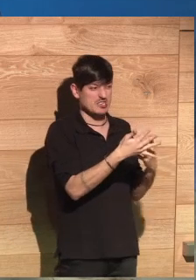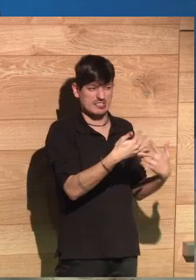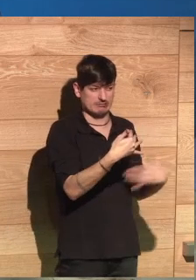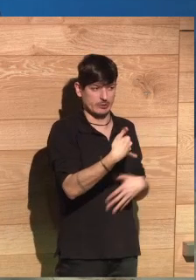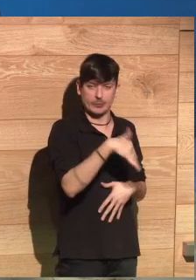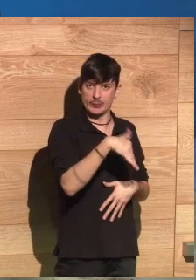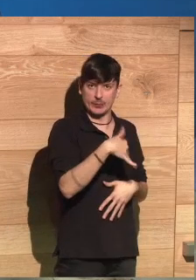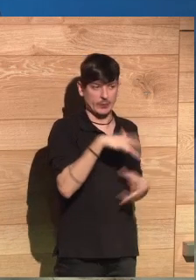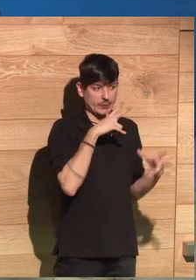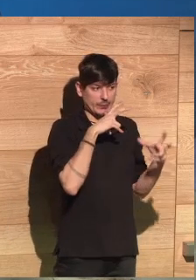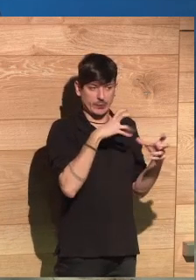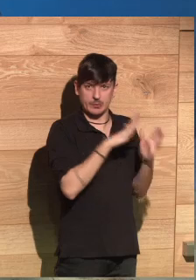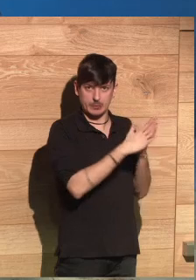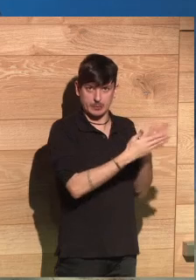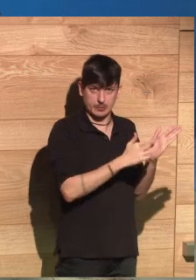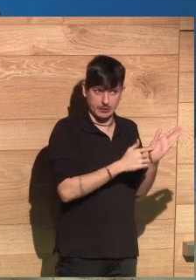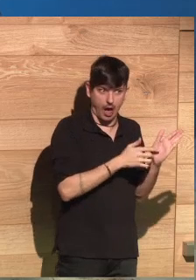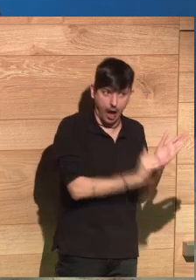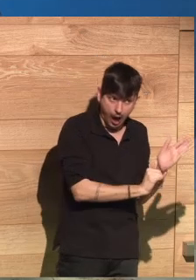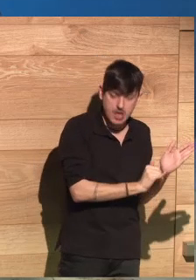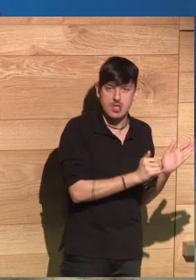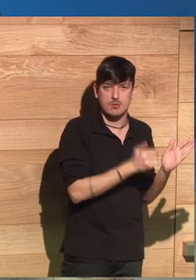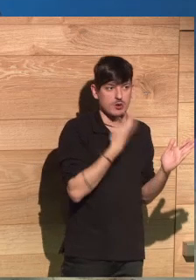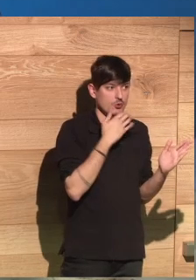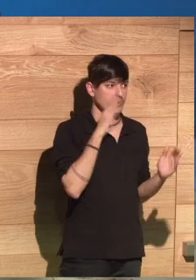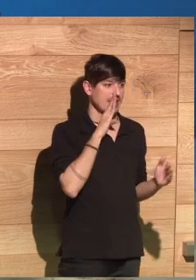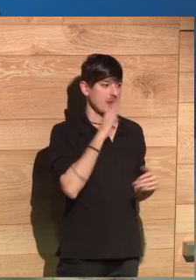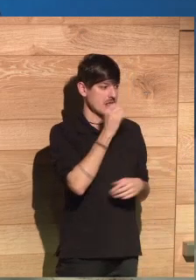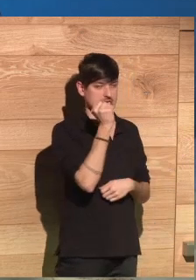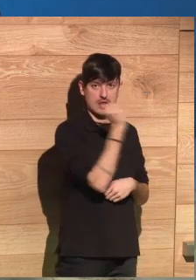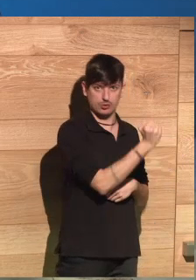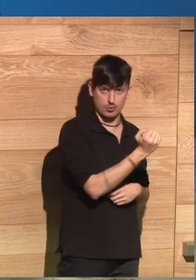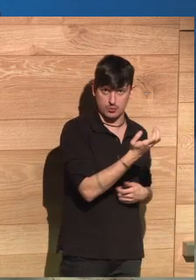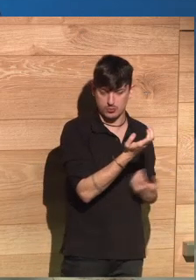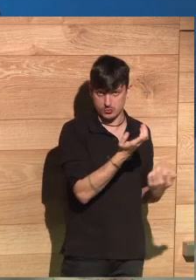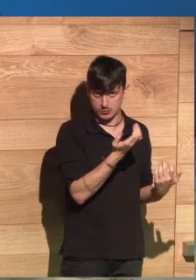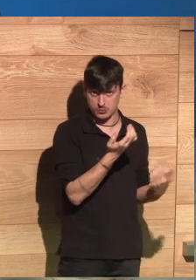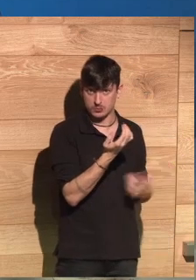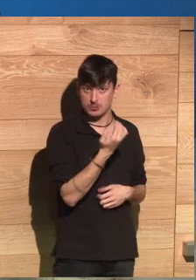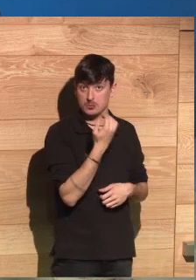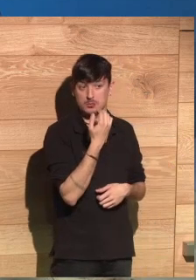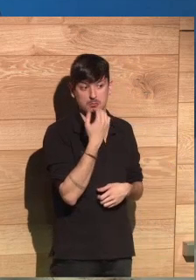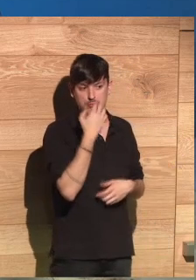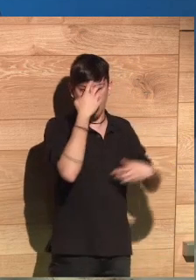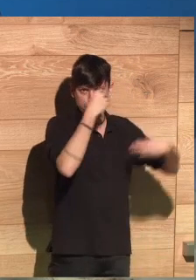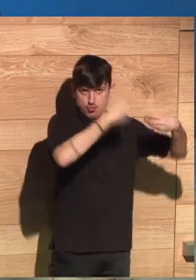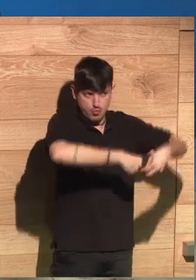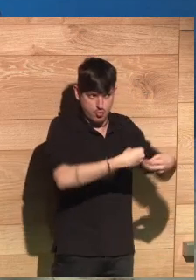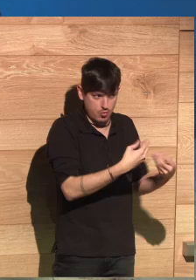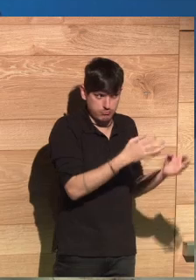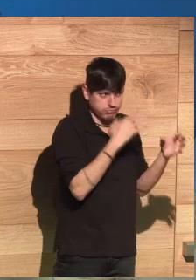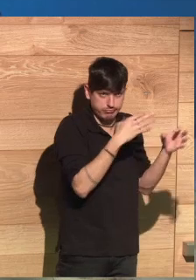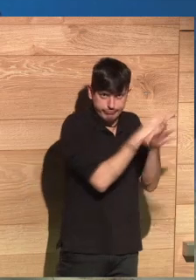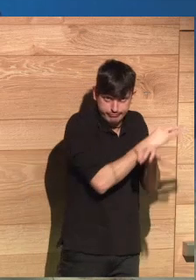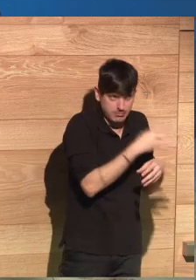como las que aparecen en la novela. No solo, por poner otros ejemplos, un crimen como este, un crimen además de raíz completamente absurda, sino, qué sé